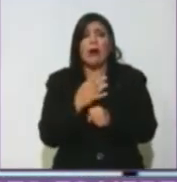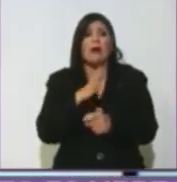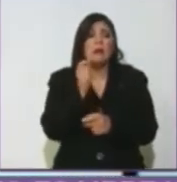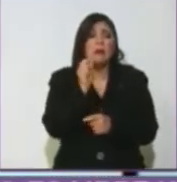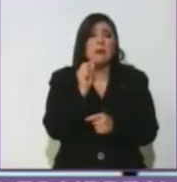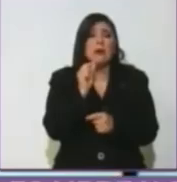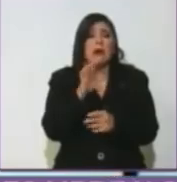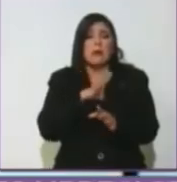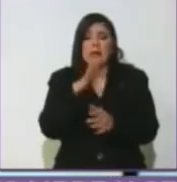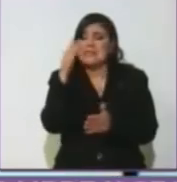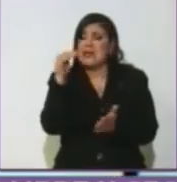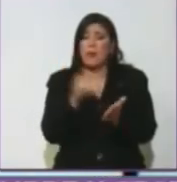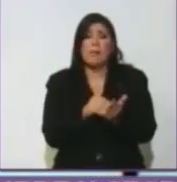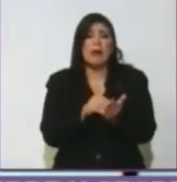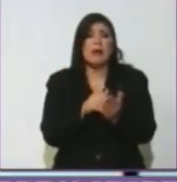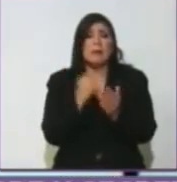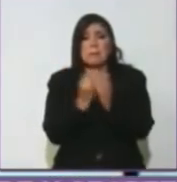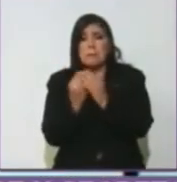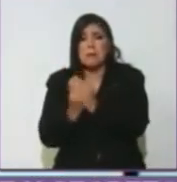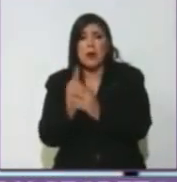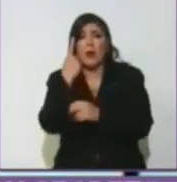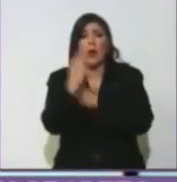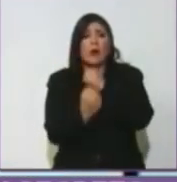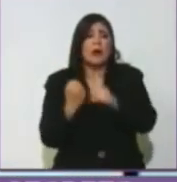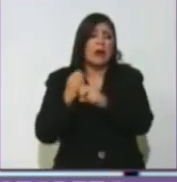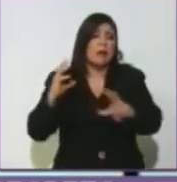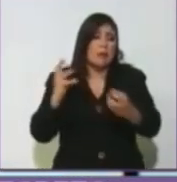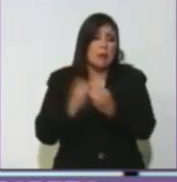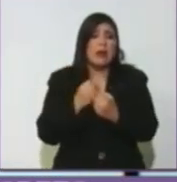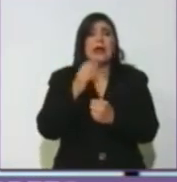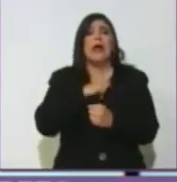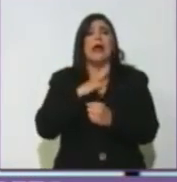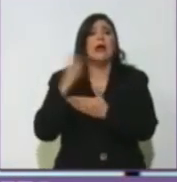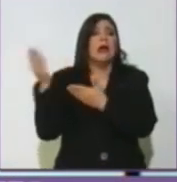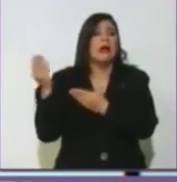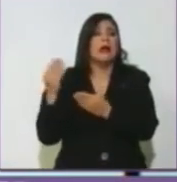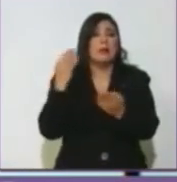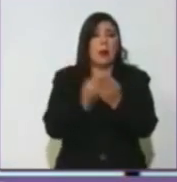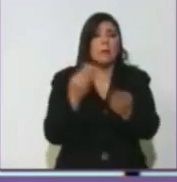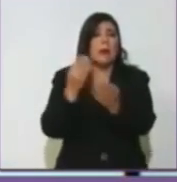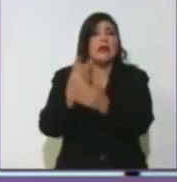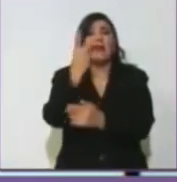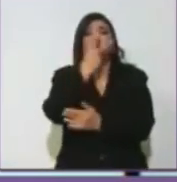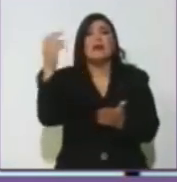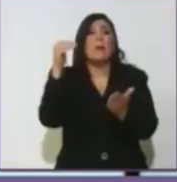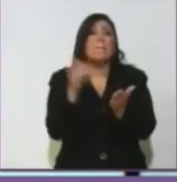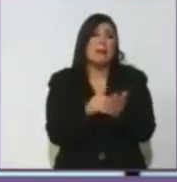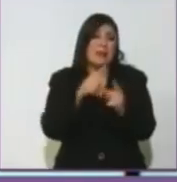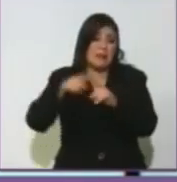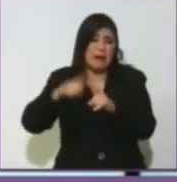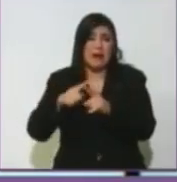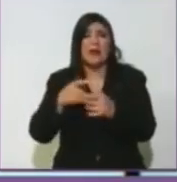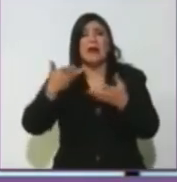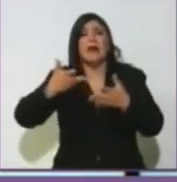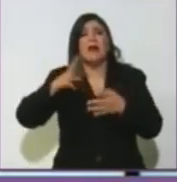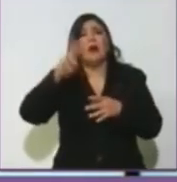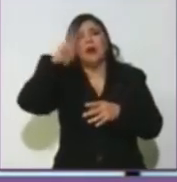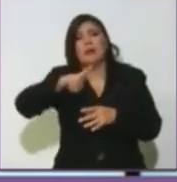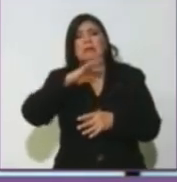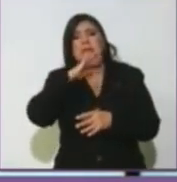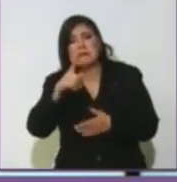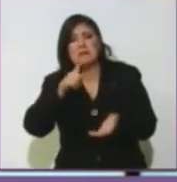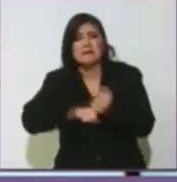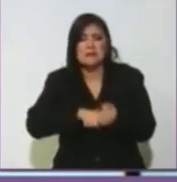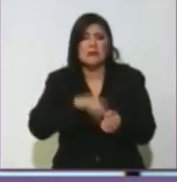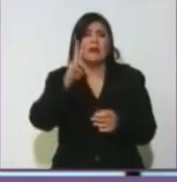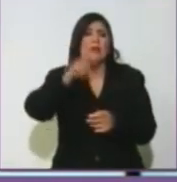resolver cinco mil asuntos al año les llegan 200.000 ineficacia corrupción de los gobiernos